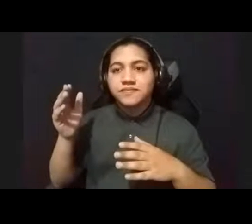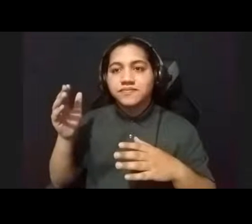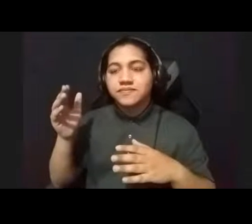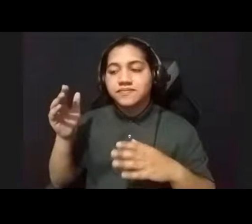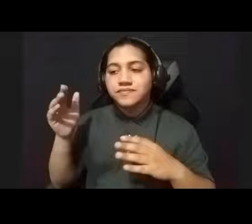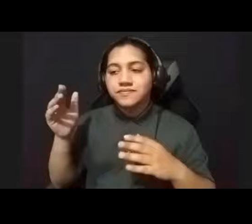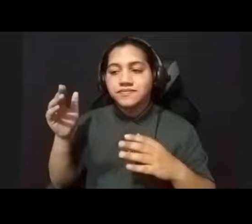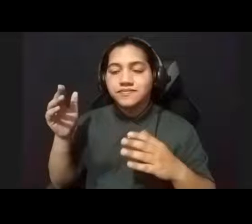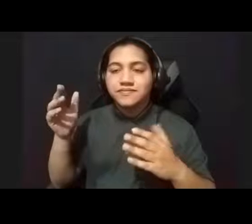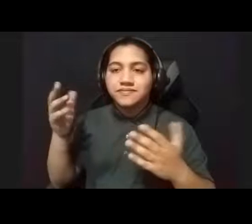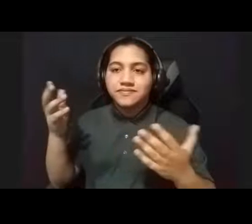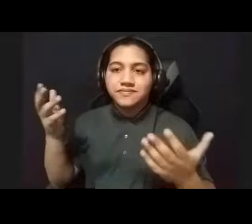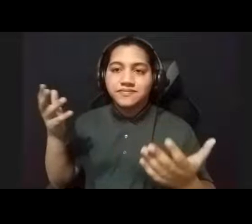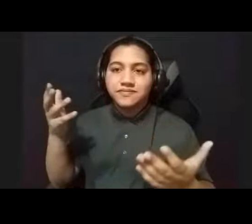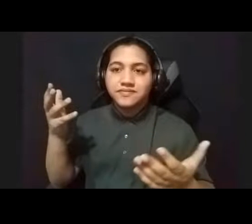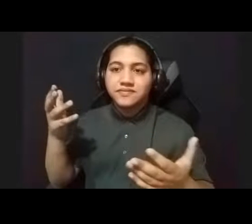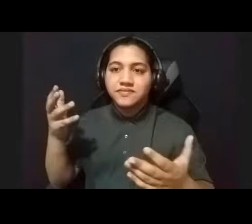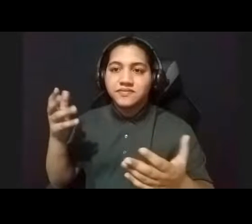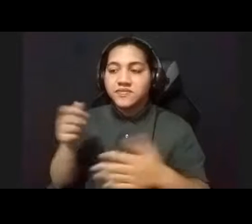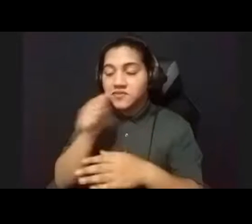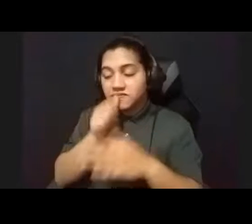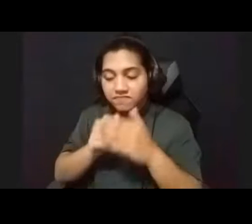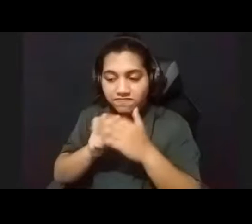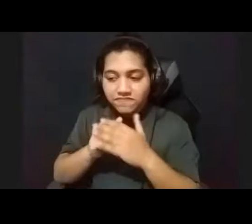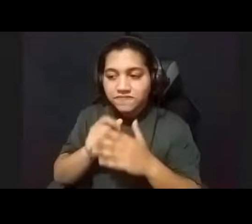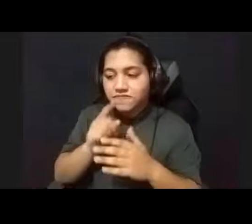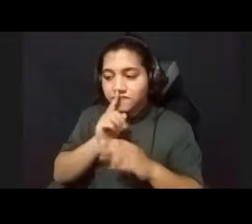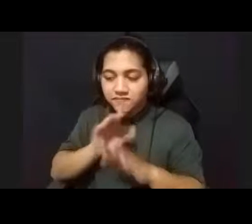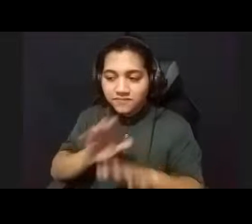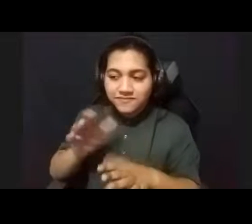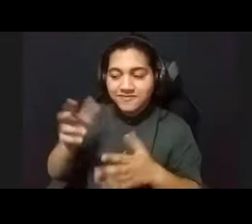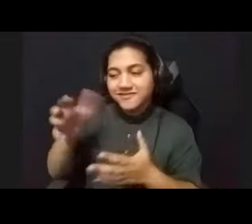risa y de secreteo entre esas mujeres